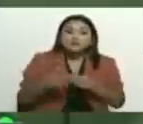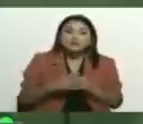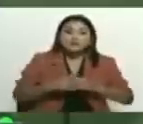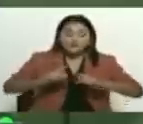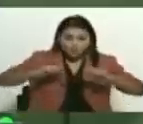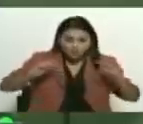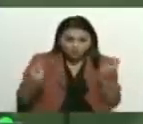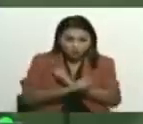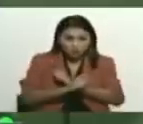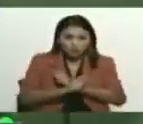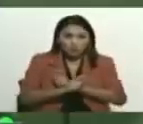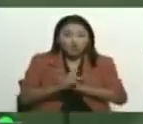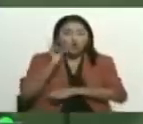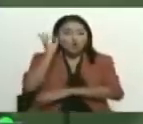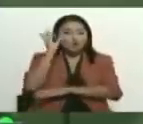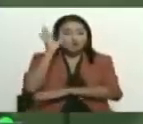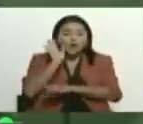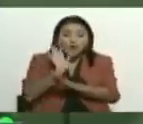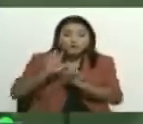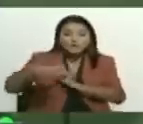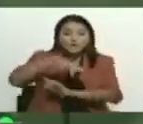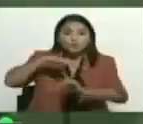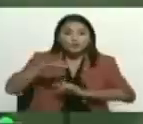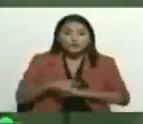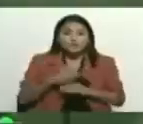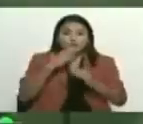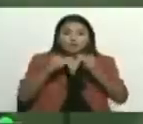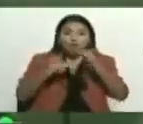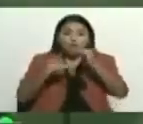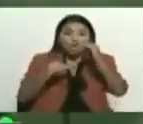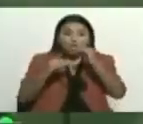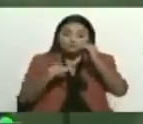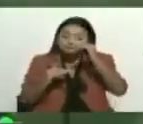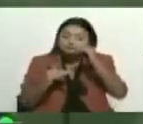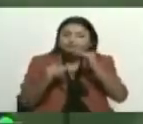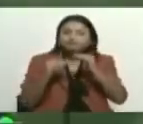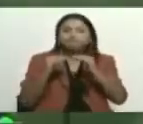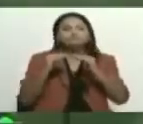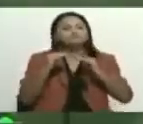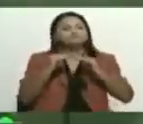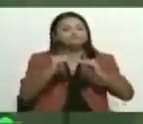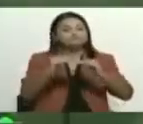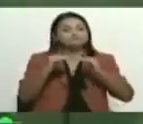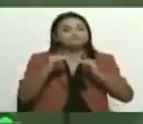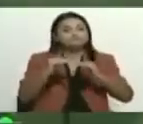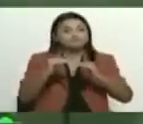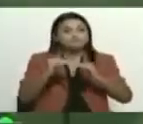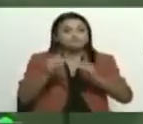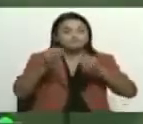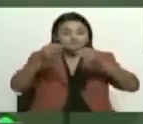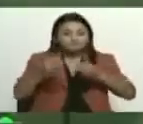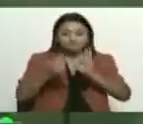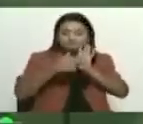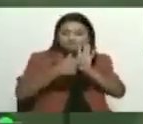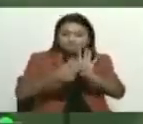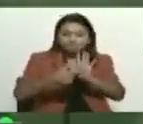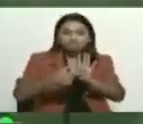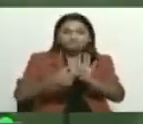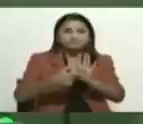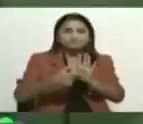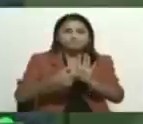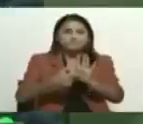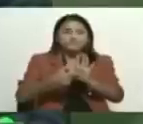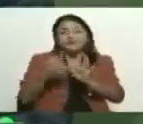del Consejo de Seguridad a fin de corregir los desequilibrios históricos y dar cabida a una mayor representatividad de nuestra